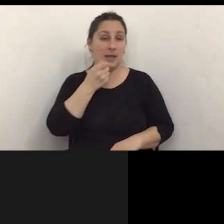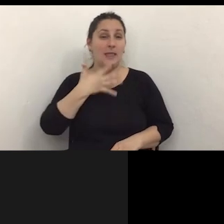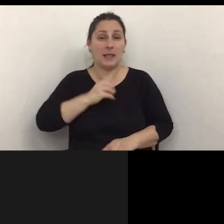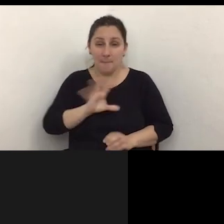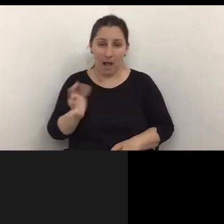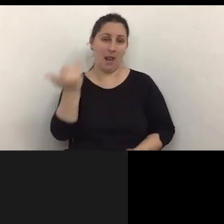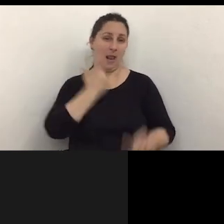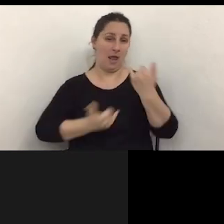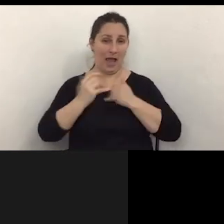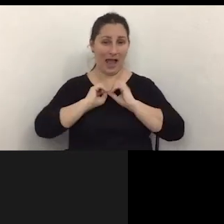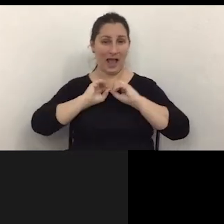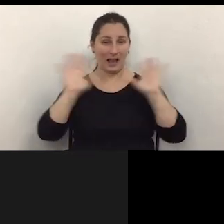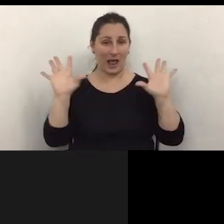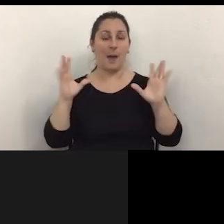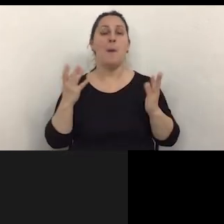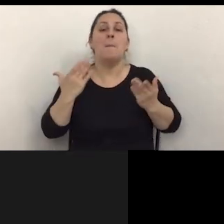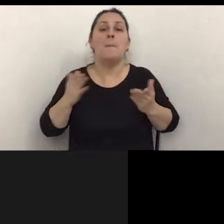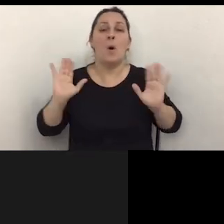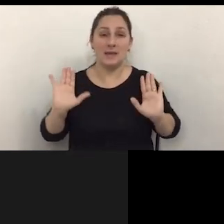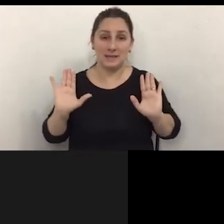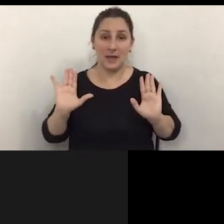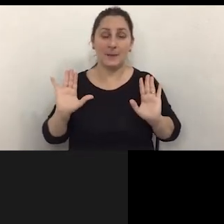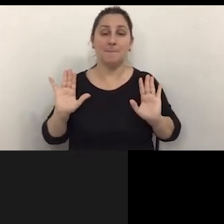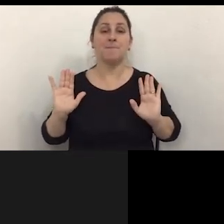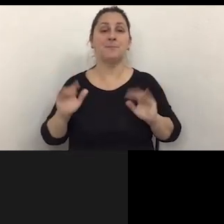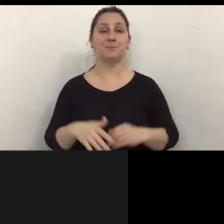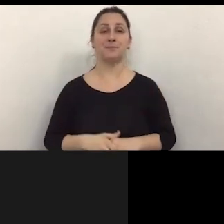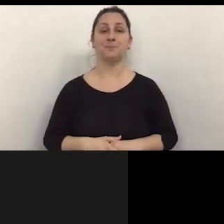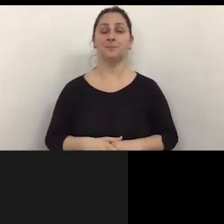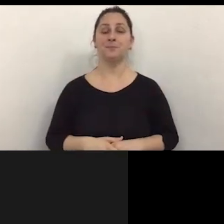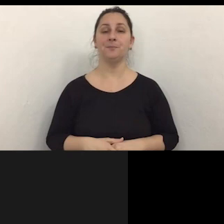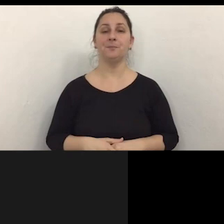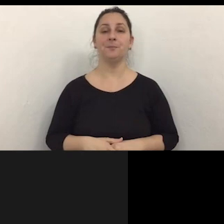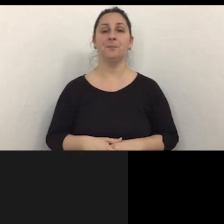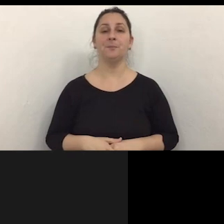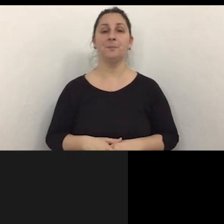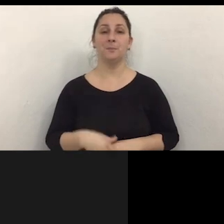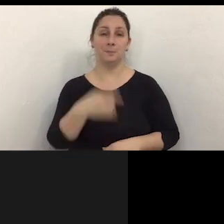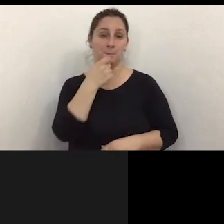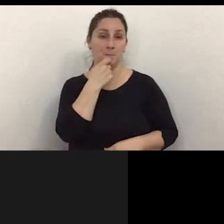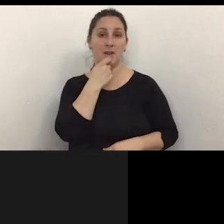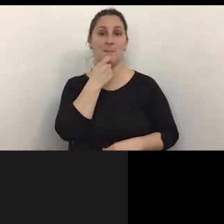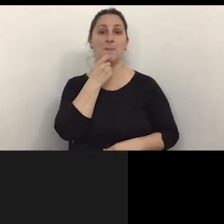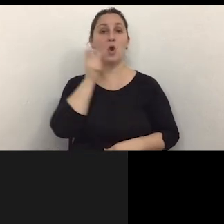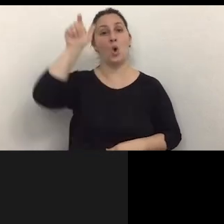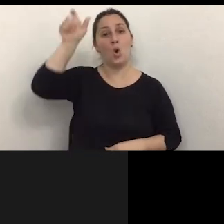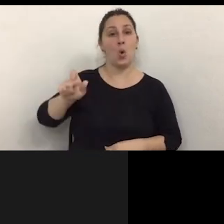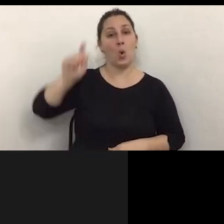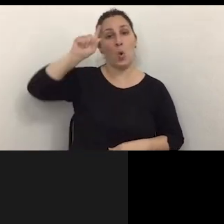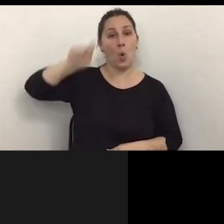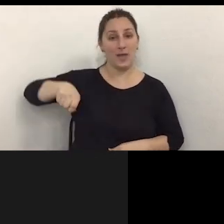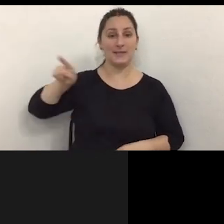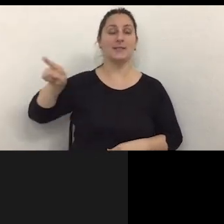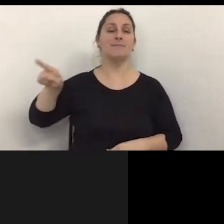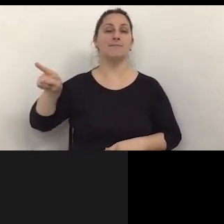suceder que, por ejemplo, se haya denunciado, en realidad depende de qué